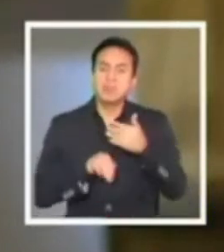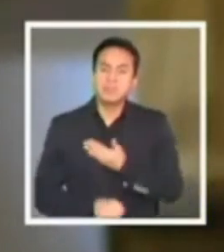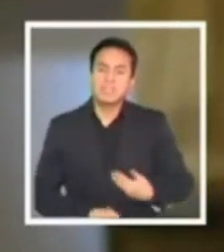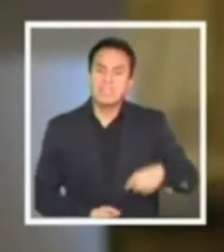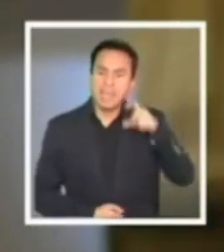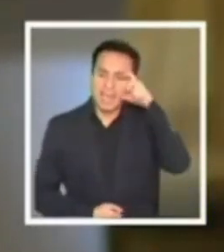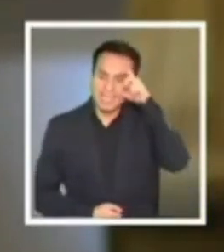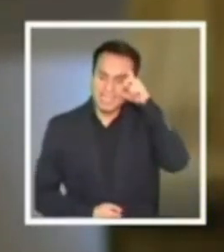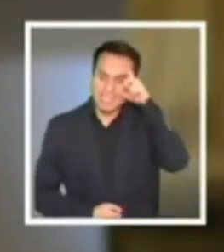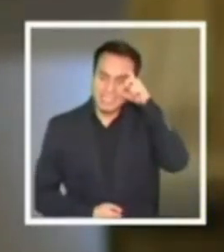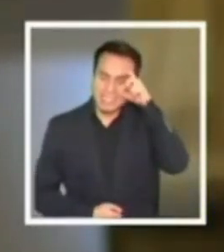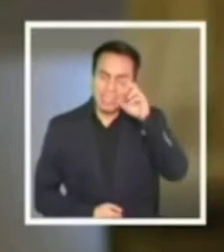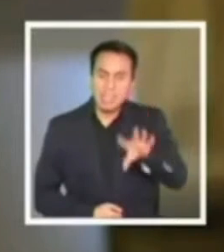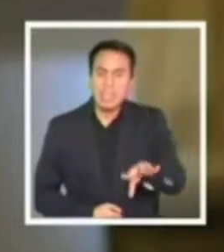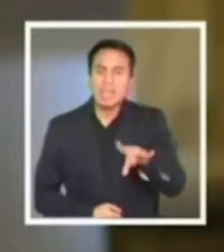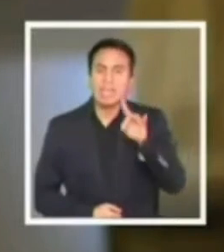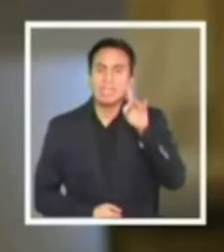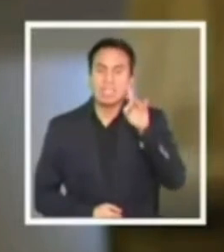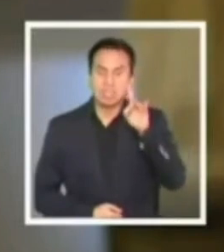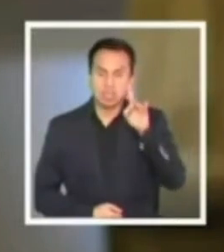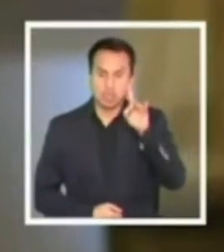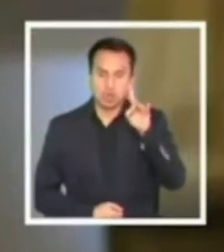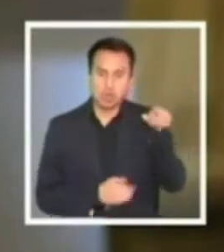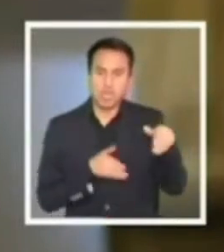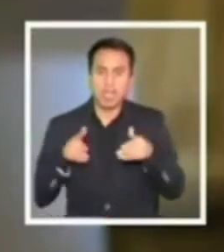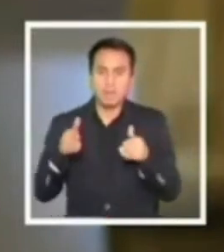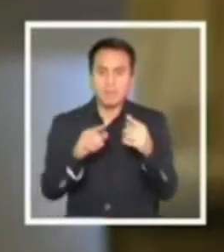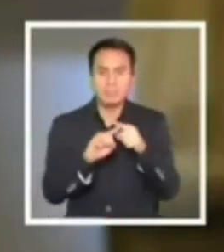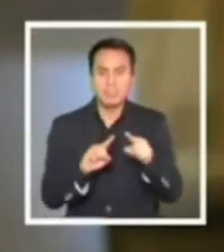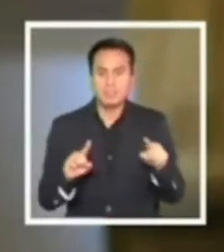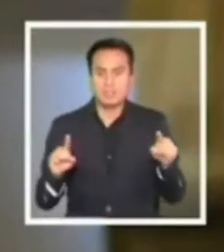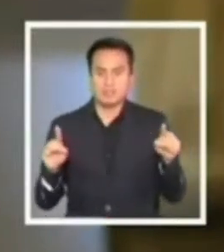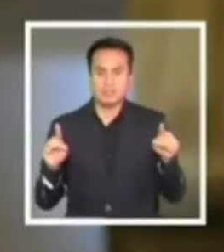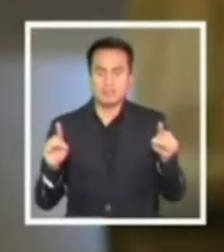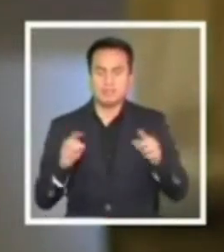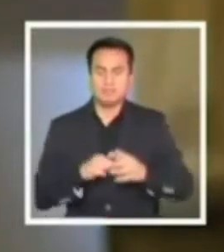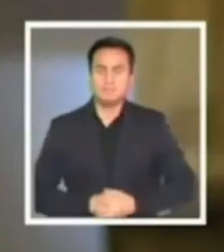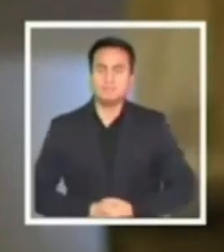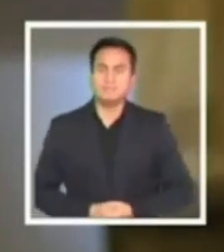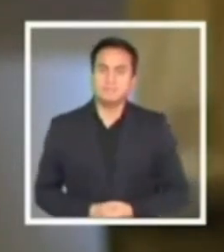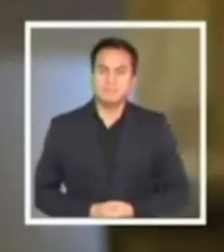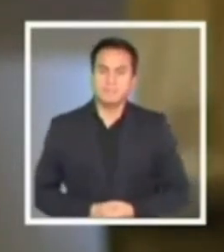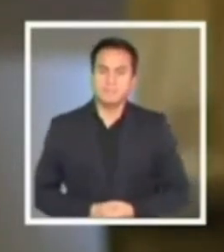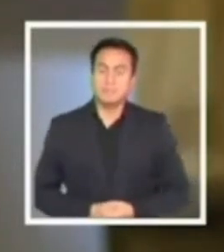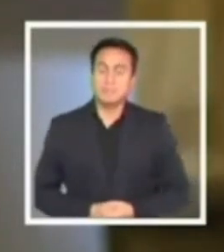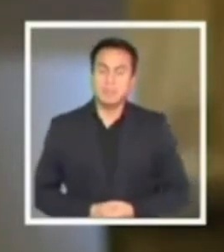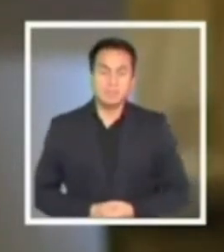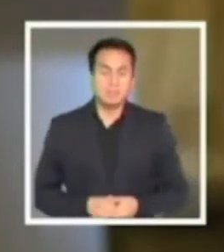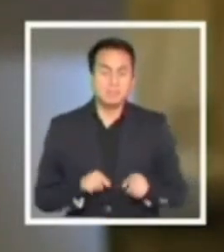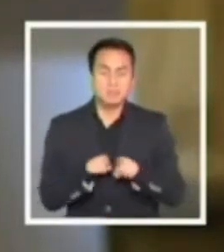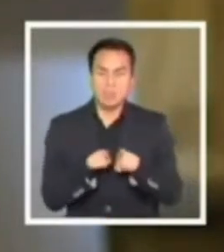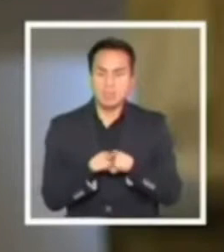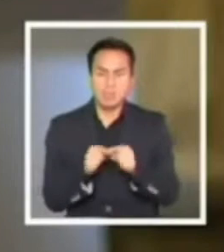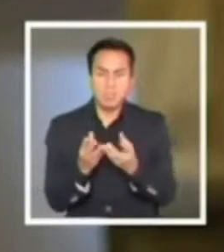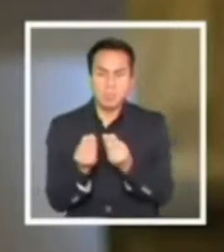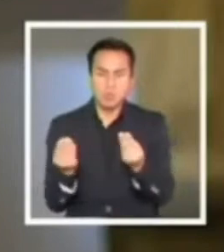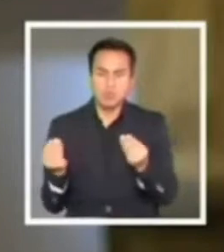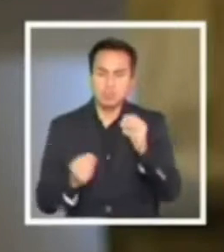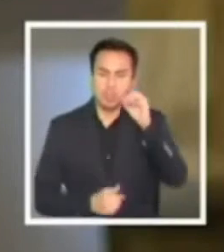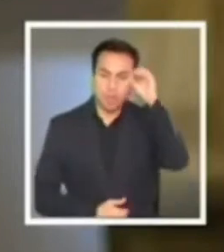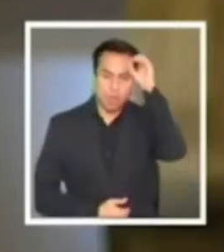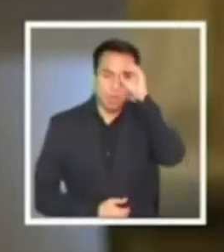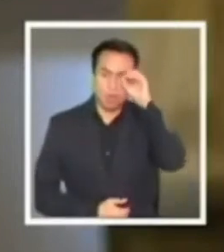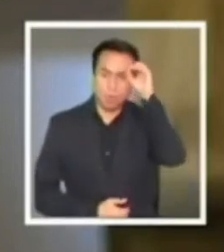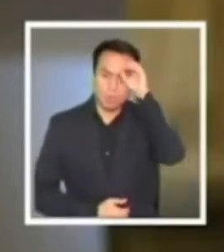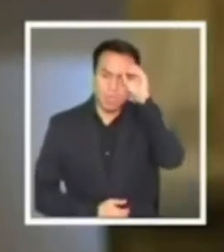presidente Allende eligió un camino diferente, aun cuando muchos